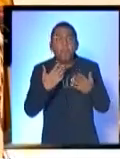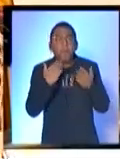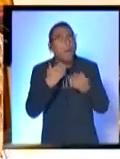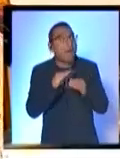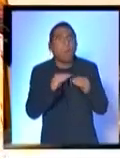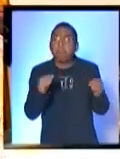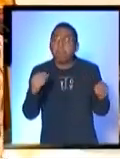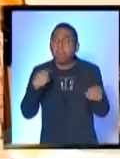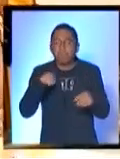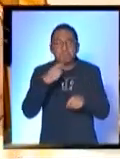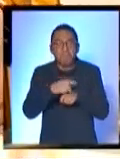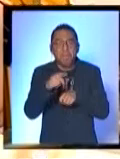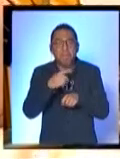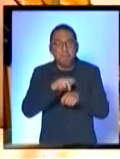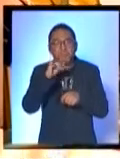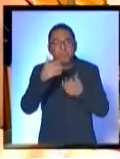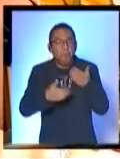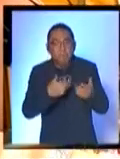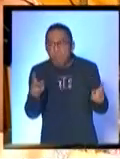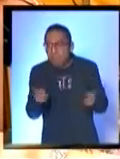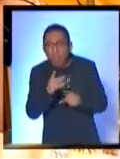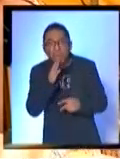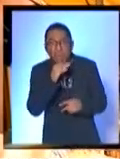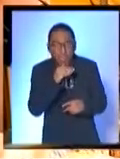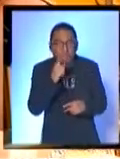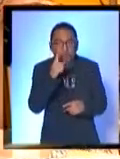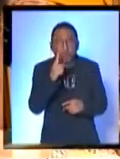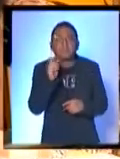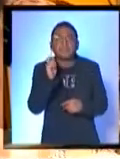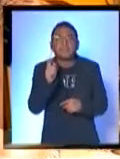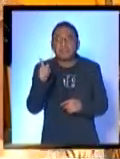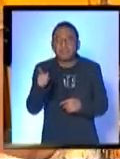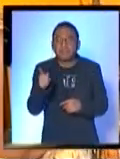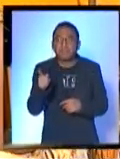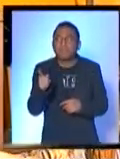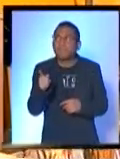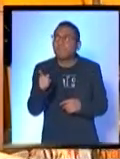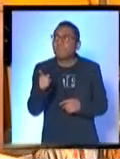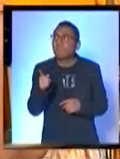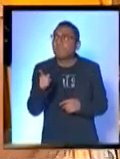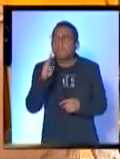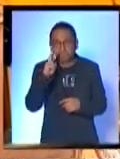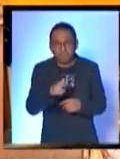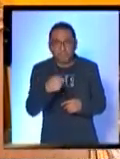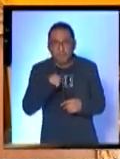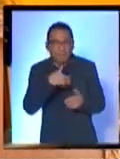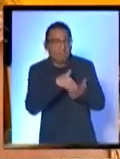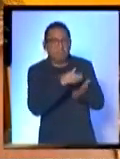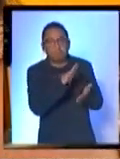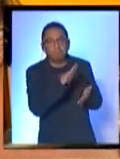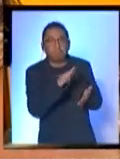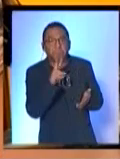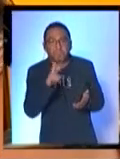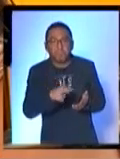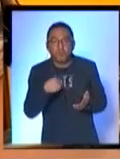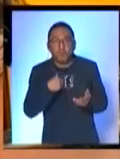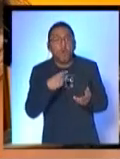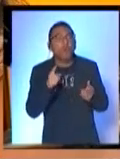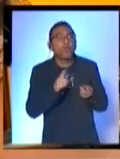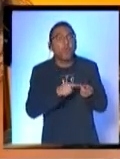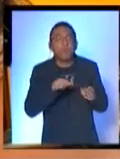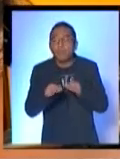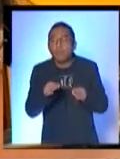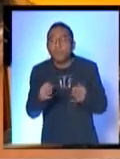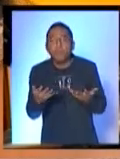creo que todo nos afecta el comercio. Y una de las cosas, pues la verdad, me van a quitar de aquí y ya no tengo dónde